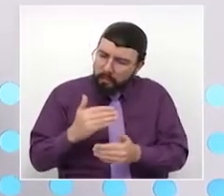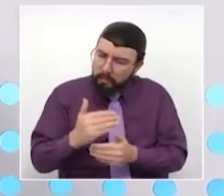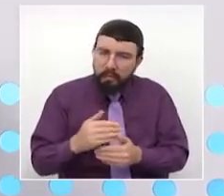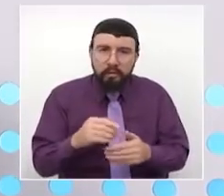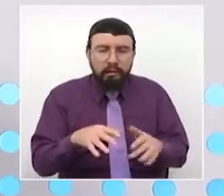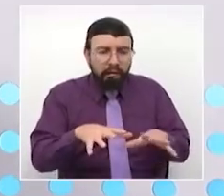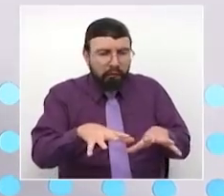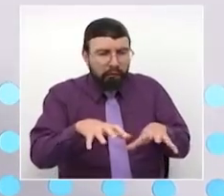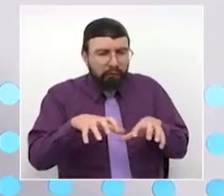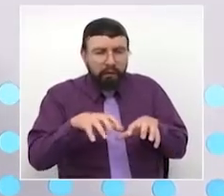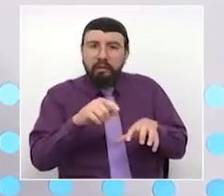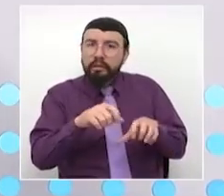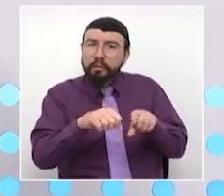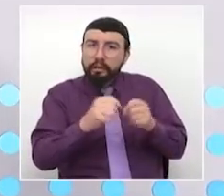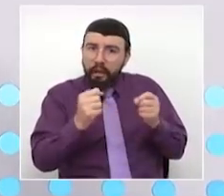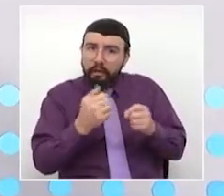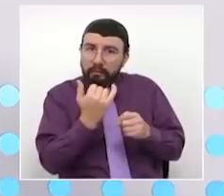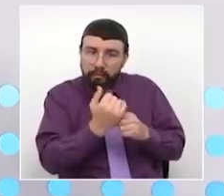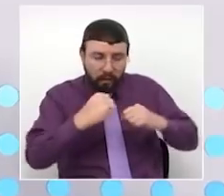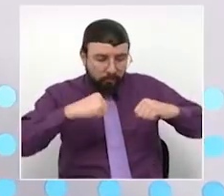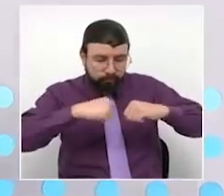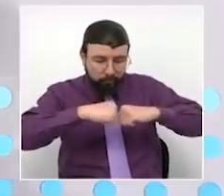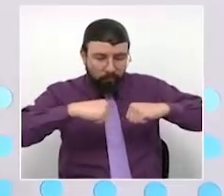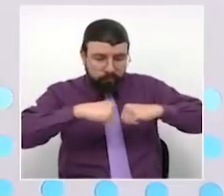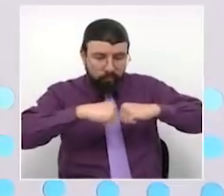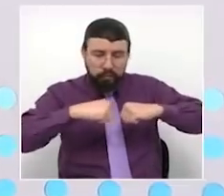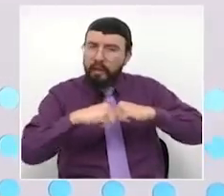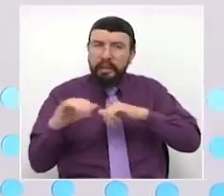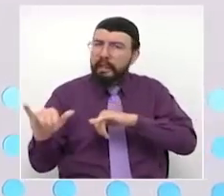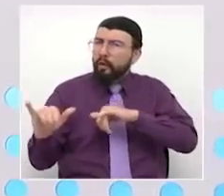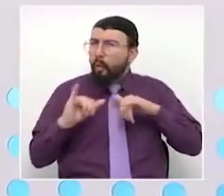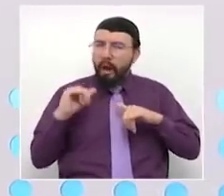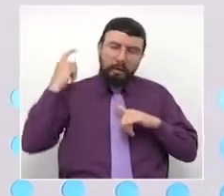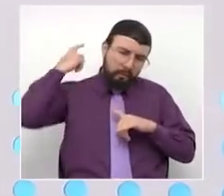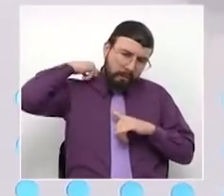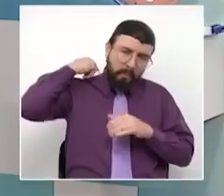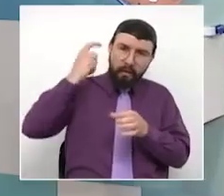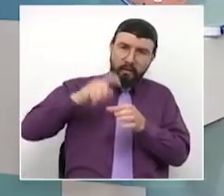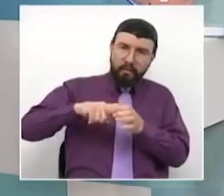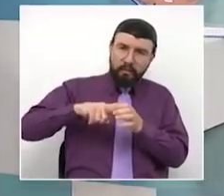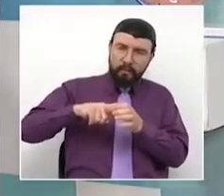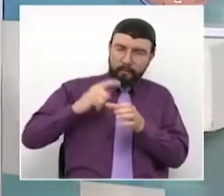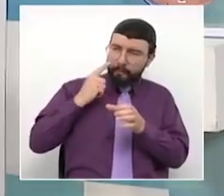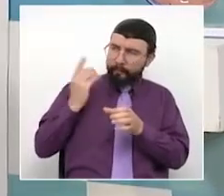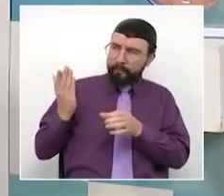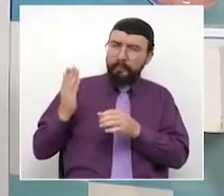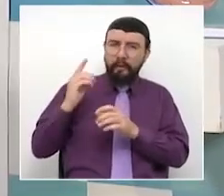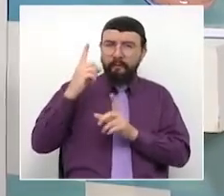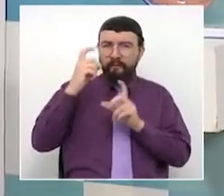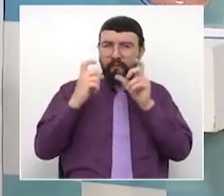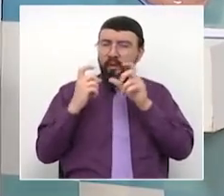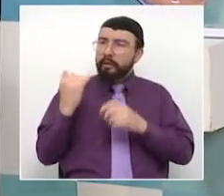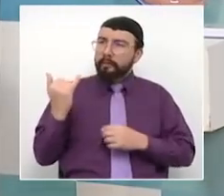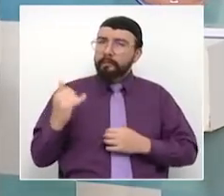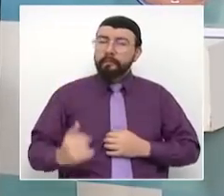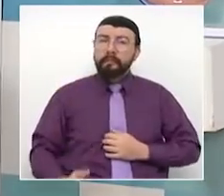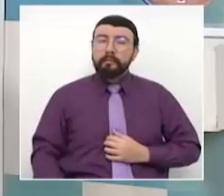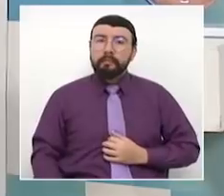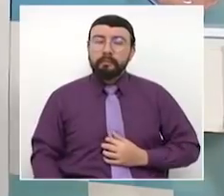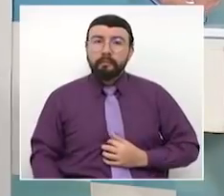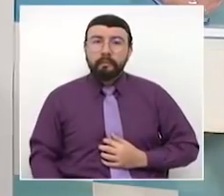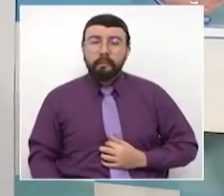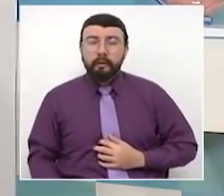nos lo explicaba a nivel del ciático y de la columna cervical. Veamos esta imagen. Igualmente, lo que explicaba en la